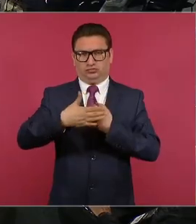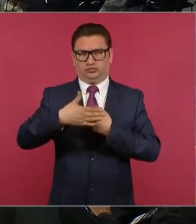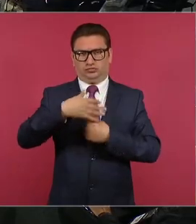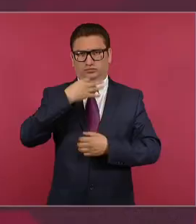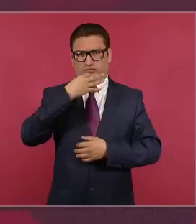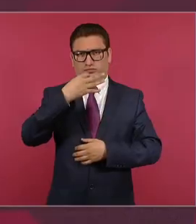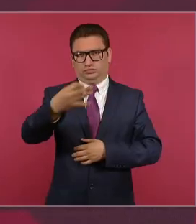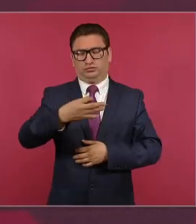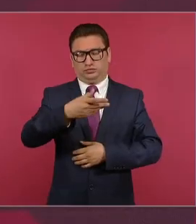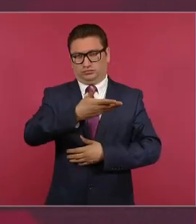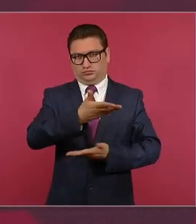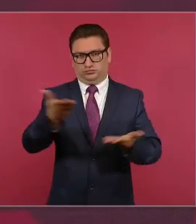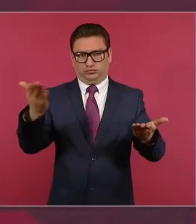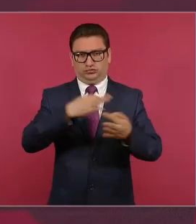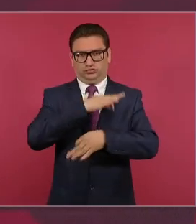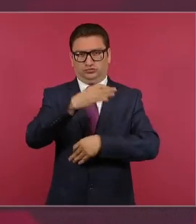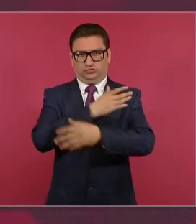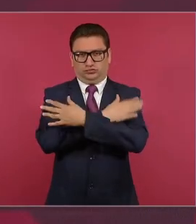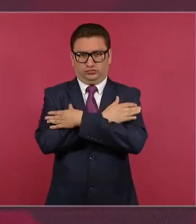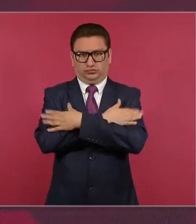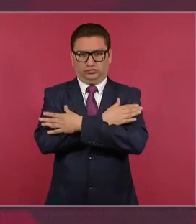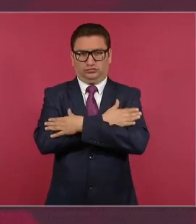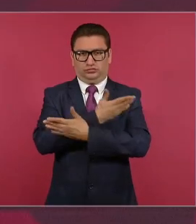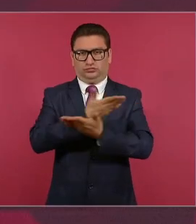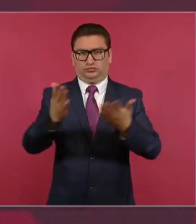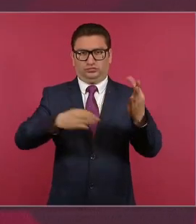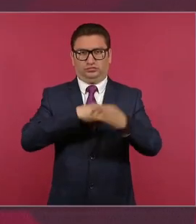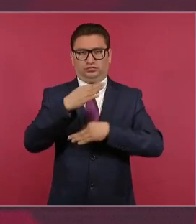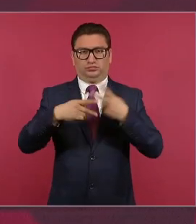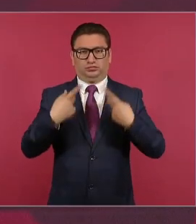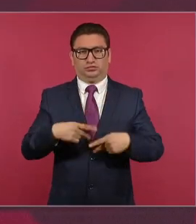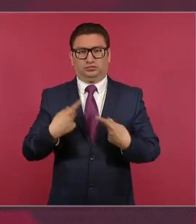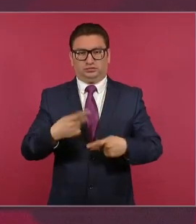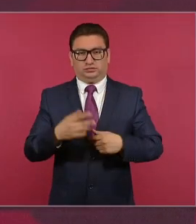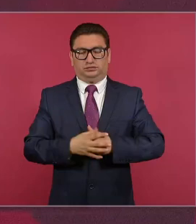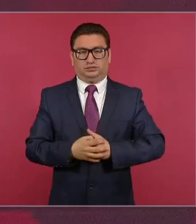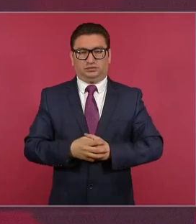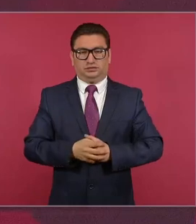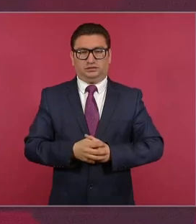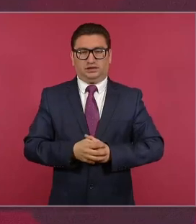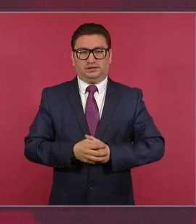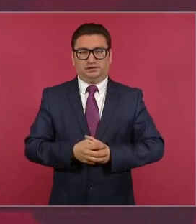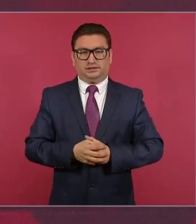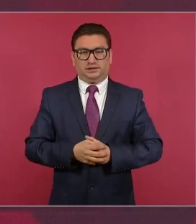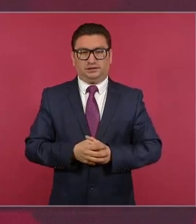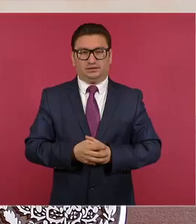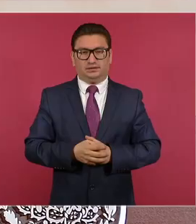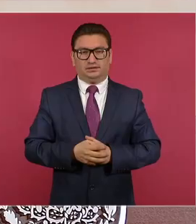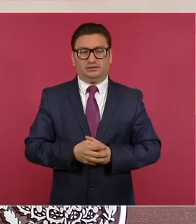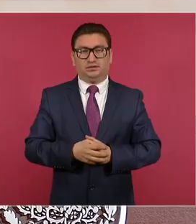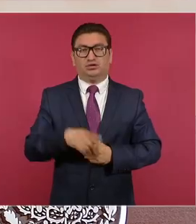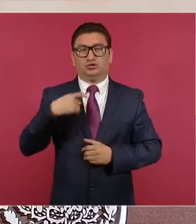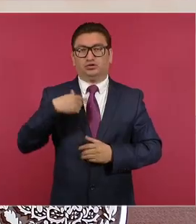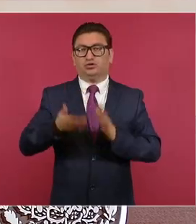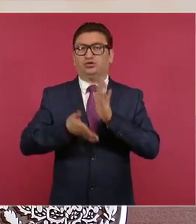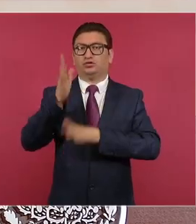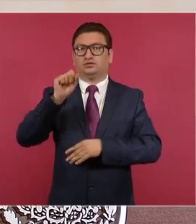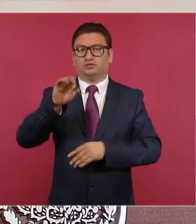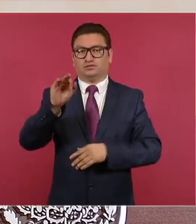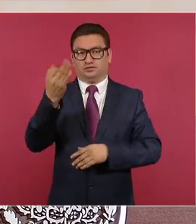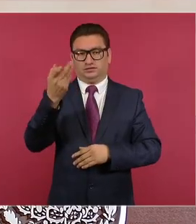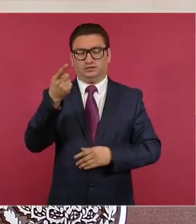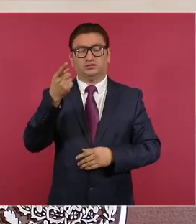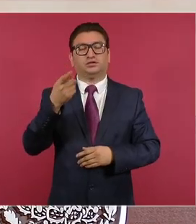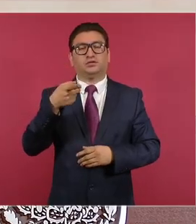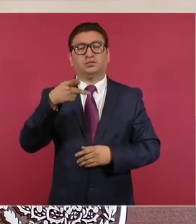pues un abrazo a todos los paisanos migrantes. Voy a estar en San Francisco. El asunto es